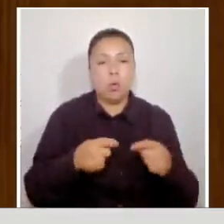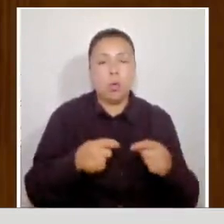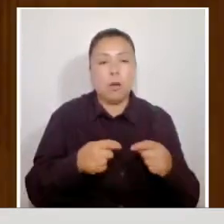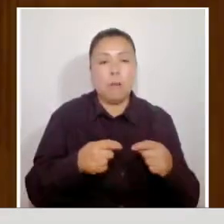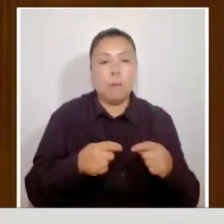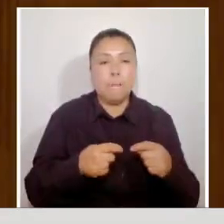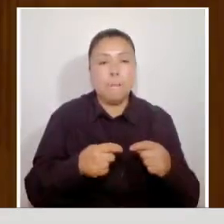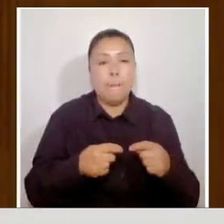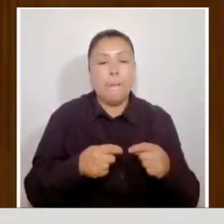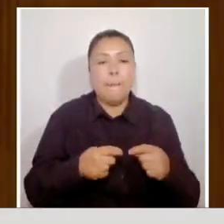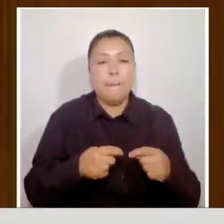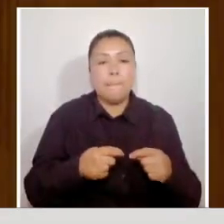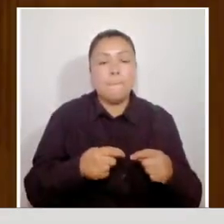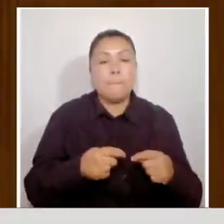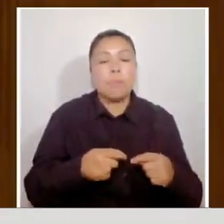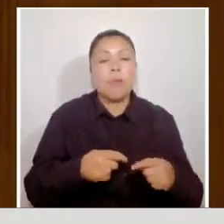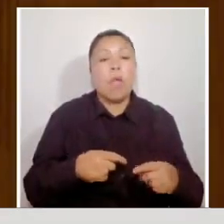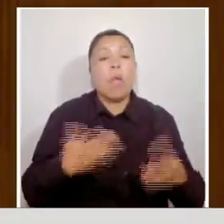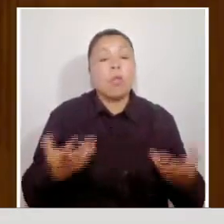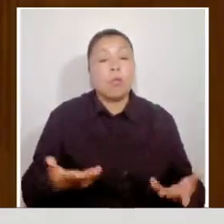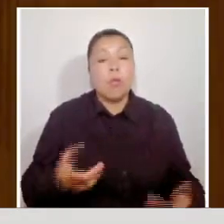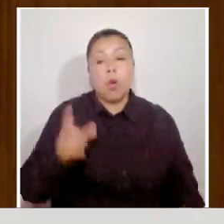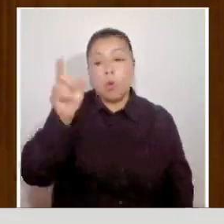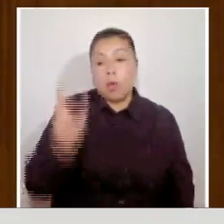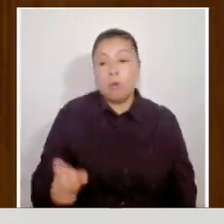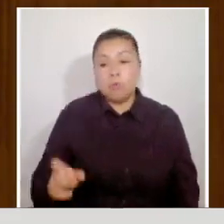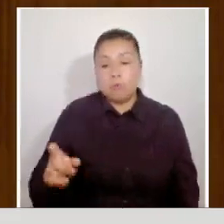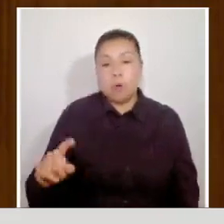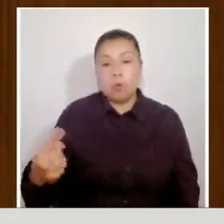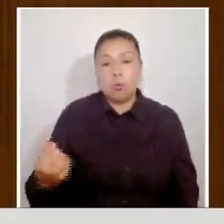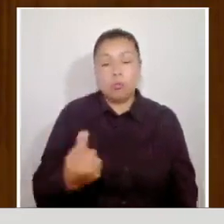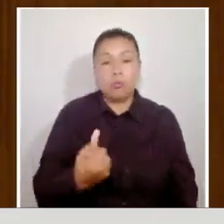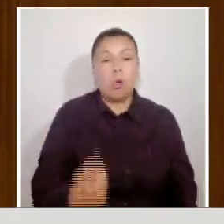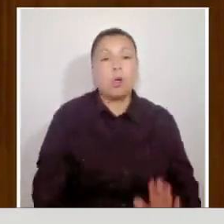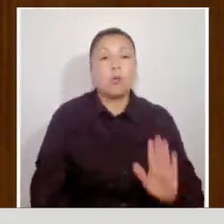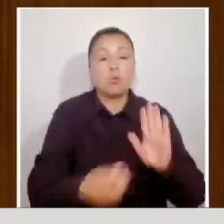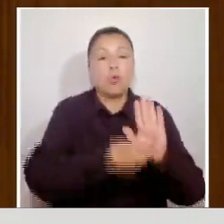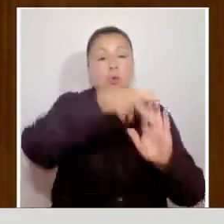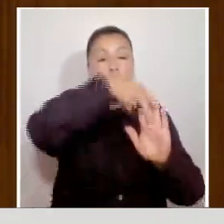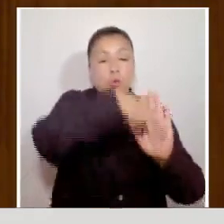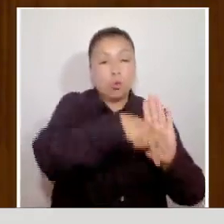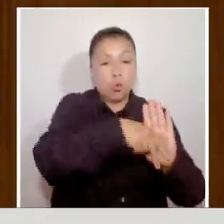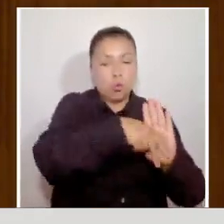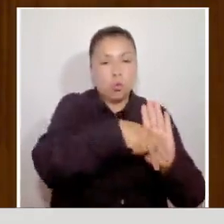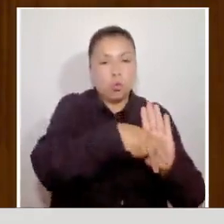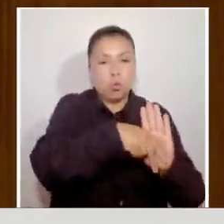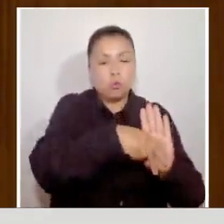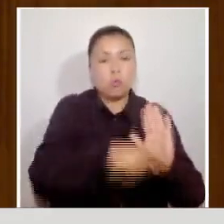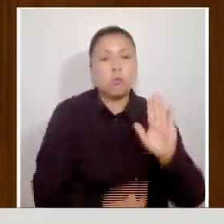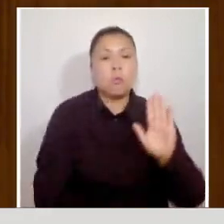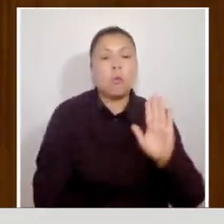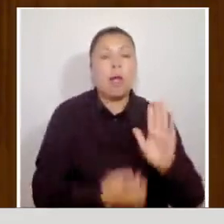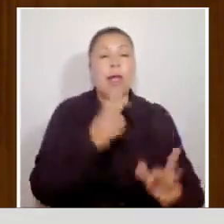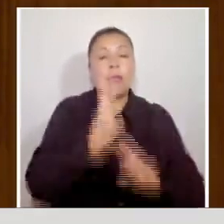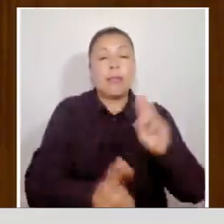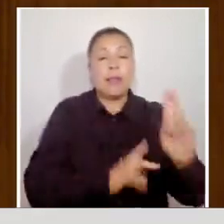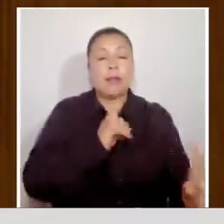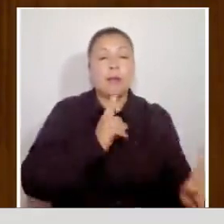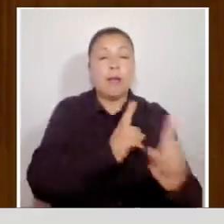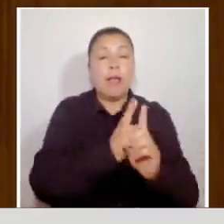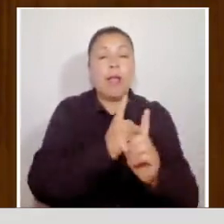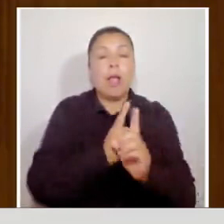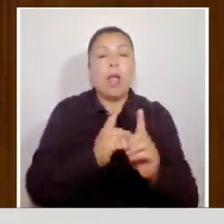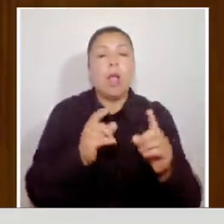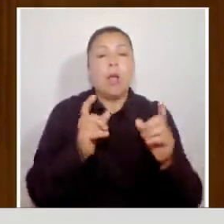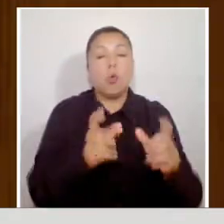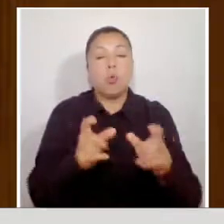aparición reciente y por lo general se incorpora en normas referentes a relación directa y Regular o